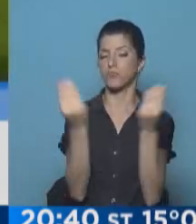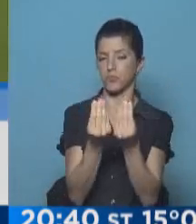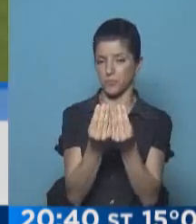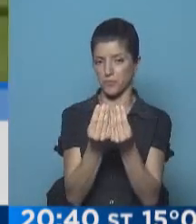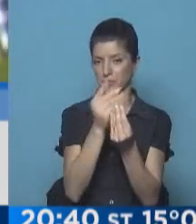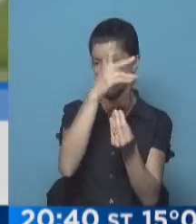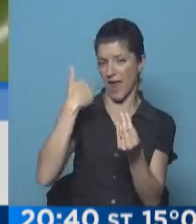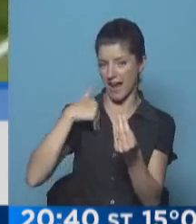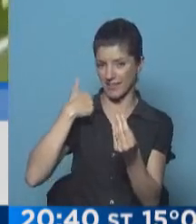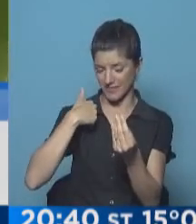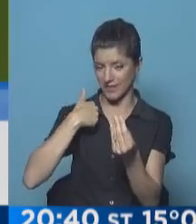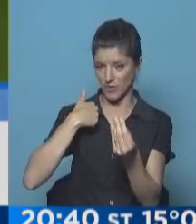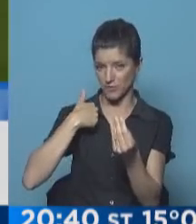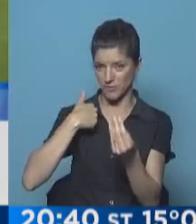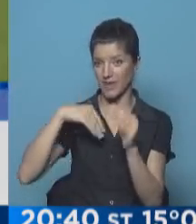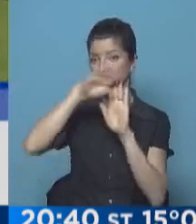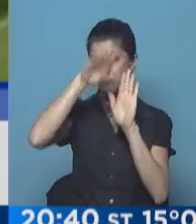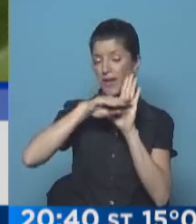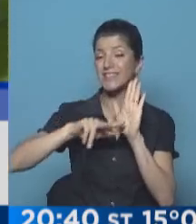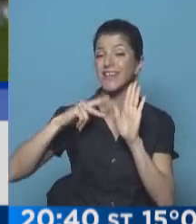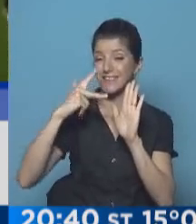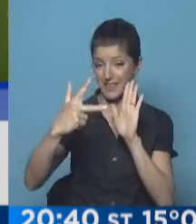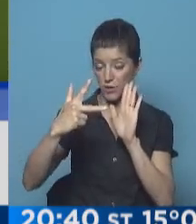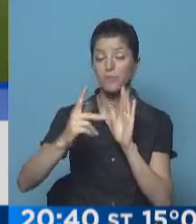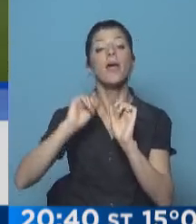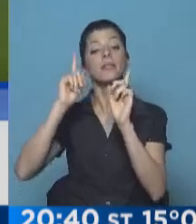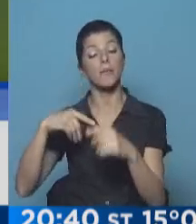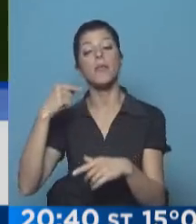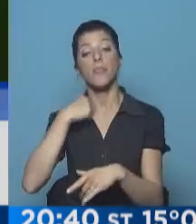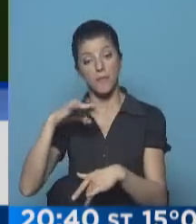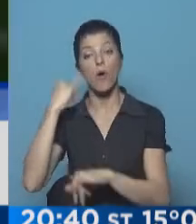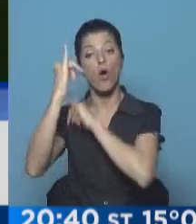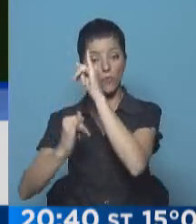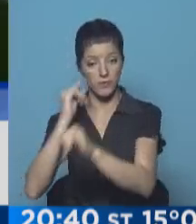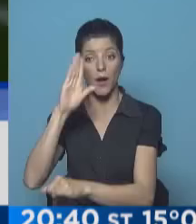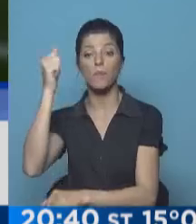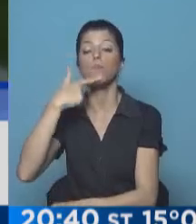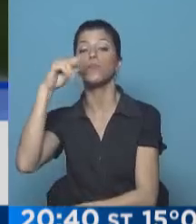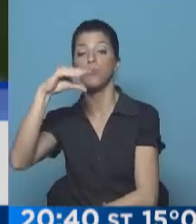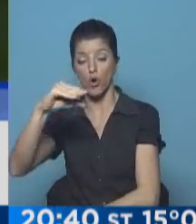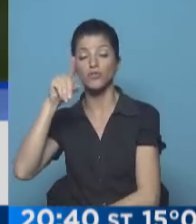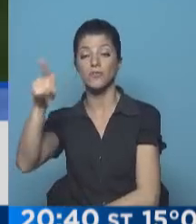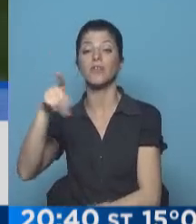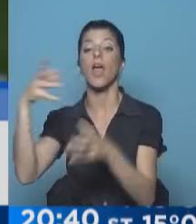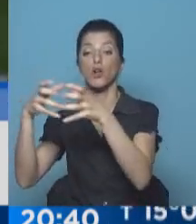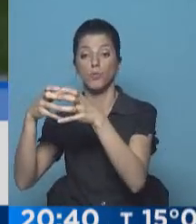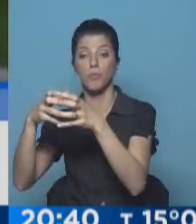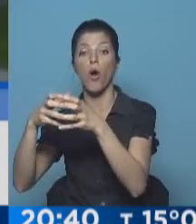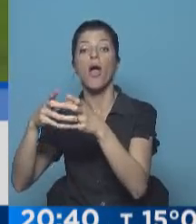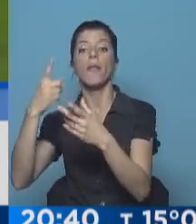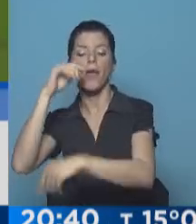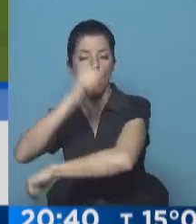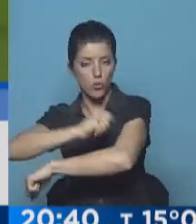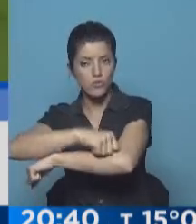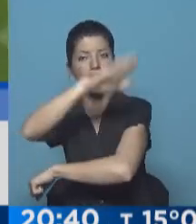que fue este tercer puesto también tenemos que decir que Marcelo bos fue citado a declarar por la comisión de disciplina debido a una acción